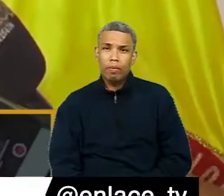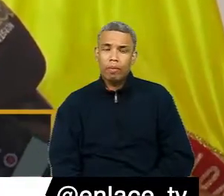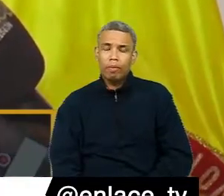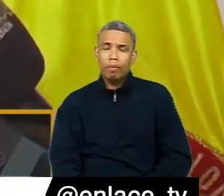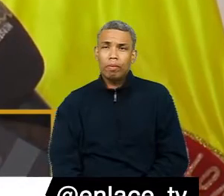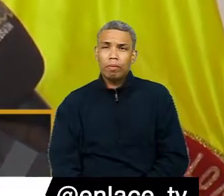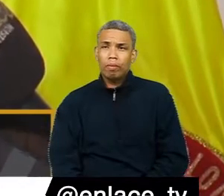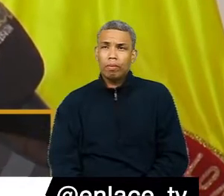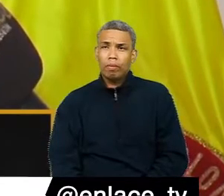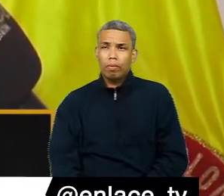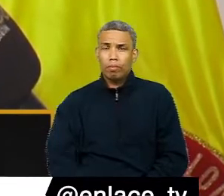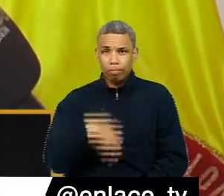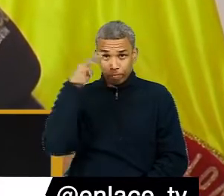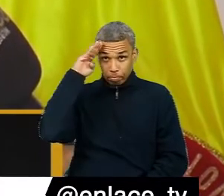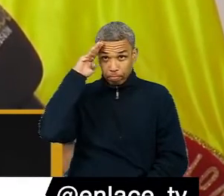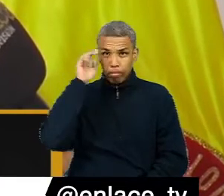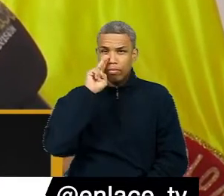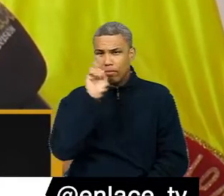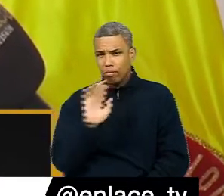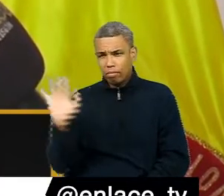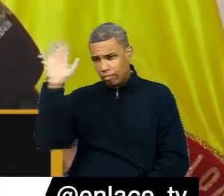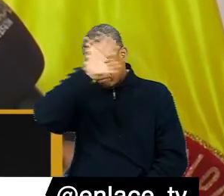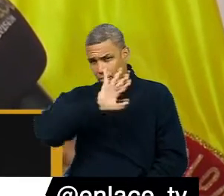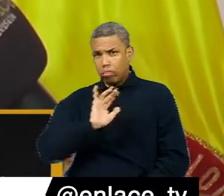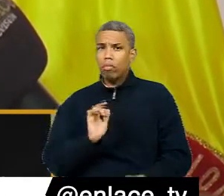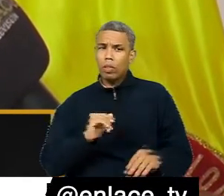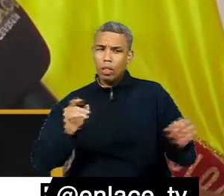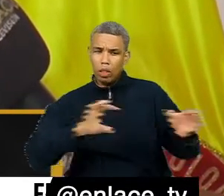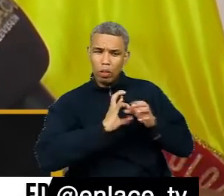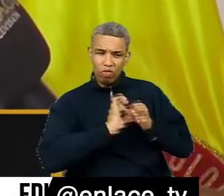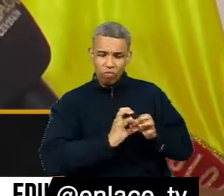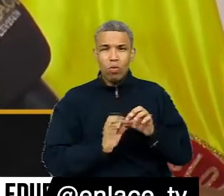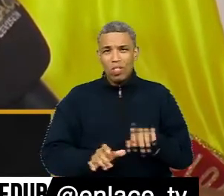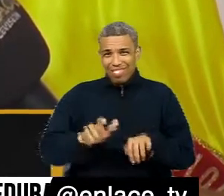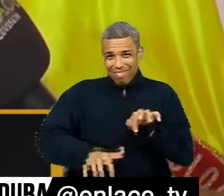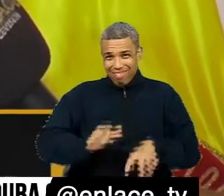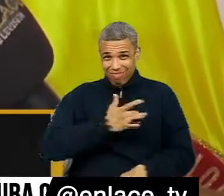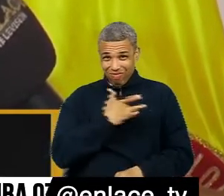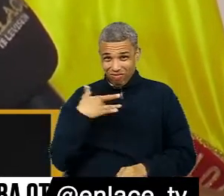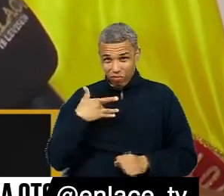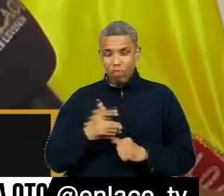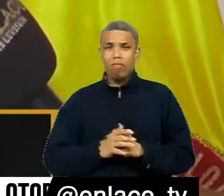unos dispositivos con la Secretaría de Salud. Estos van con el tema de